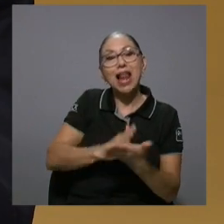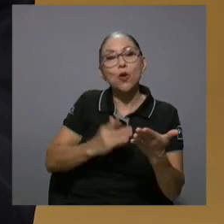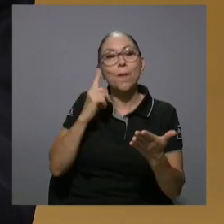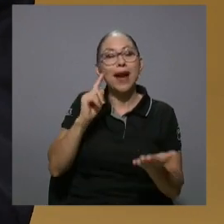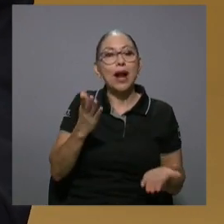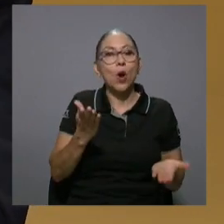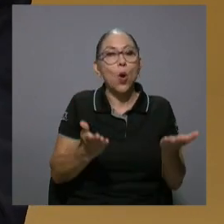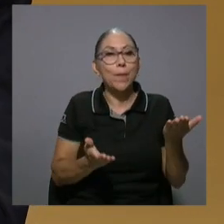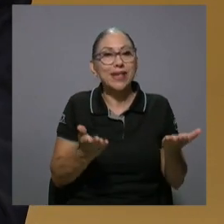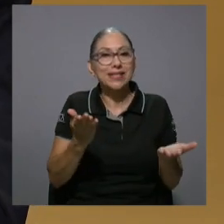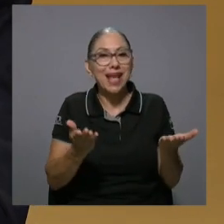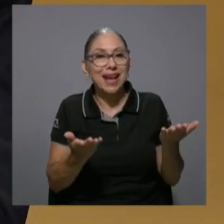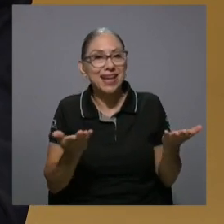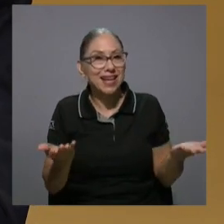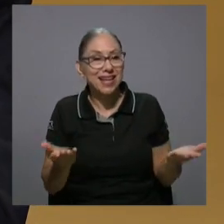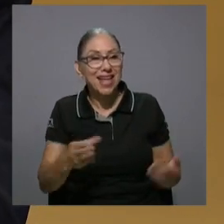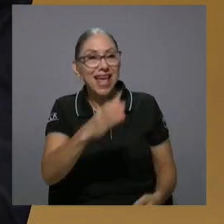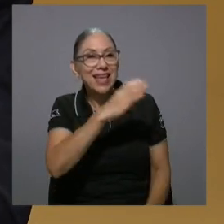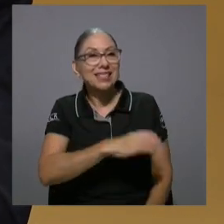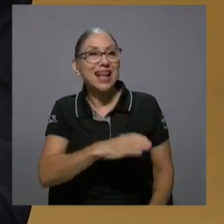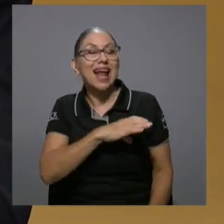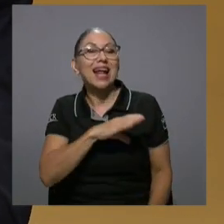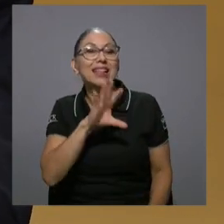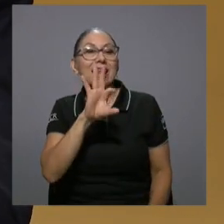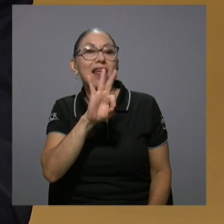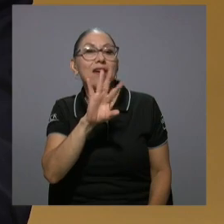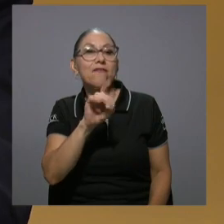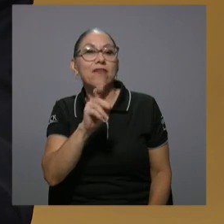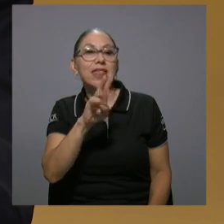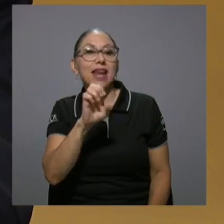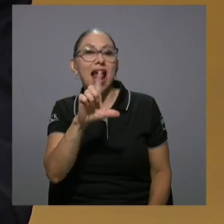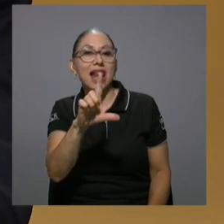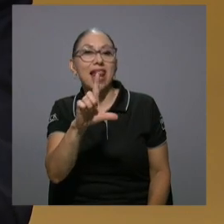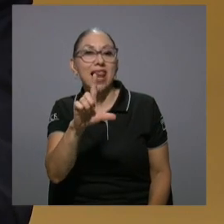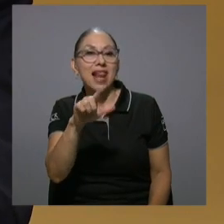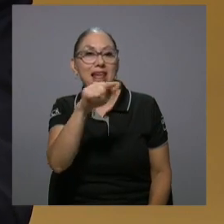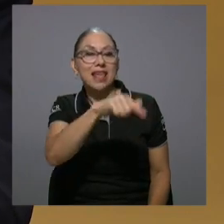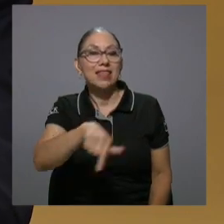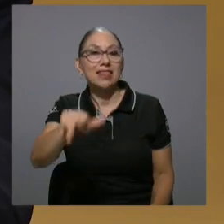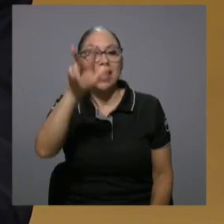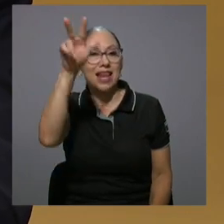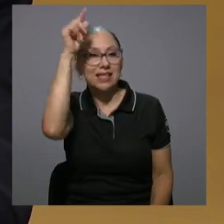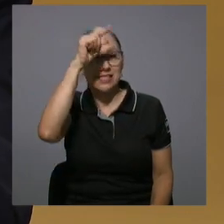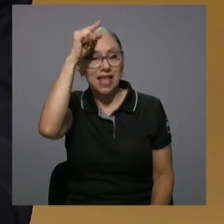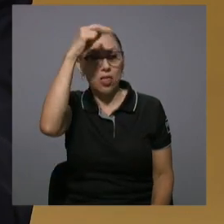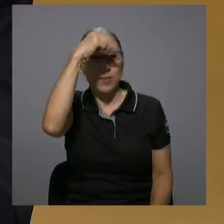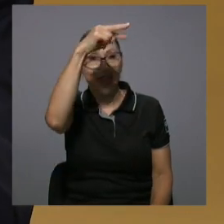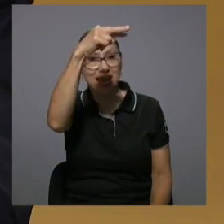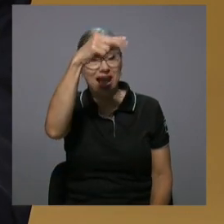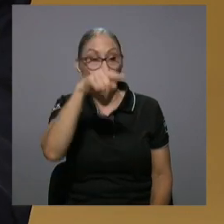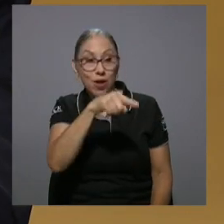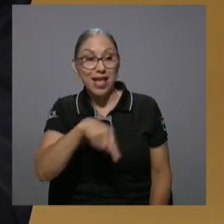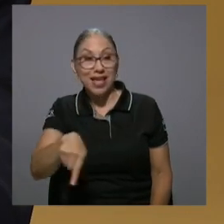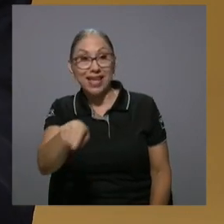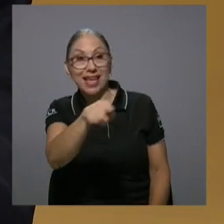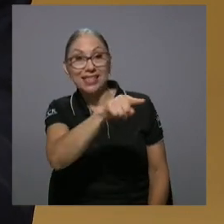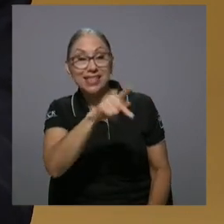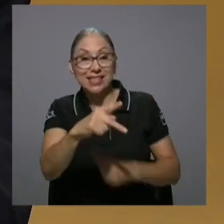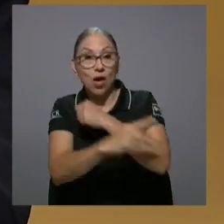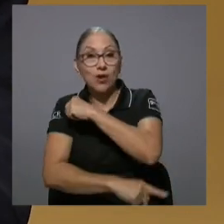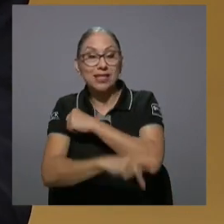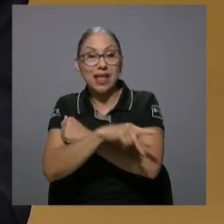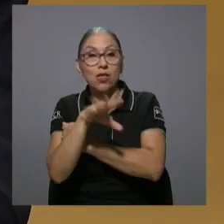y es el carácter federal del Estado mexicano. O sea, el hecho de que sea un Estado federal hace que el centralismo